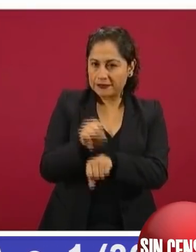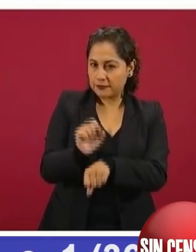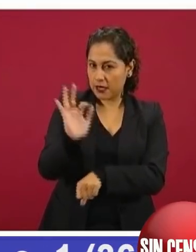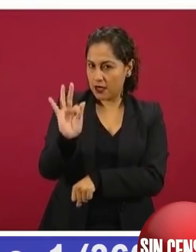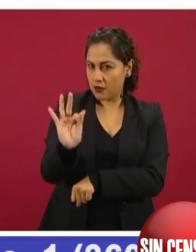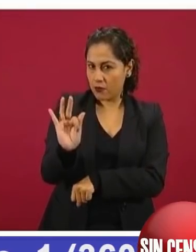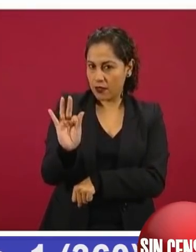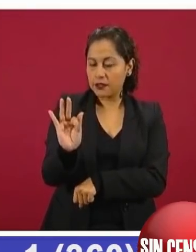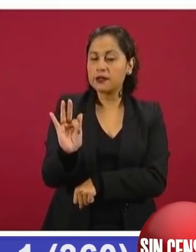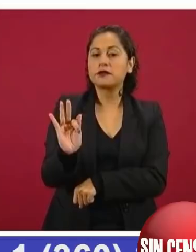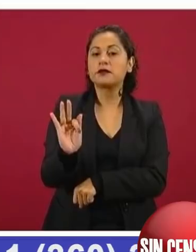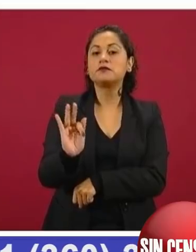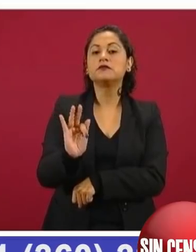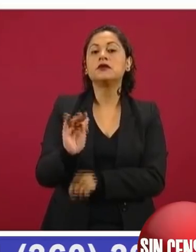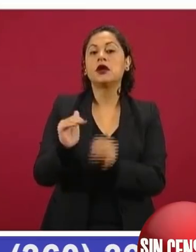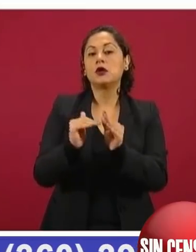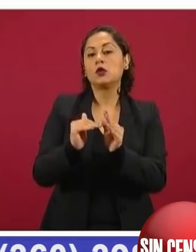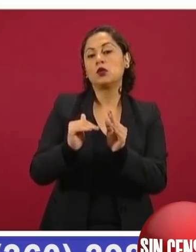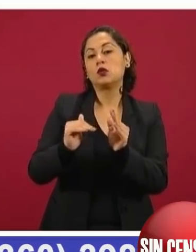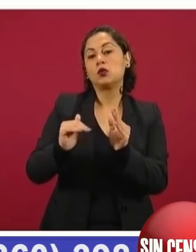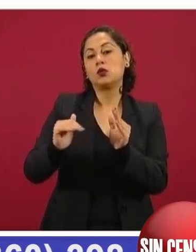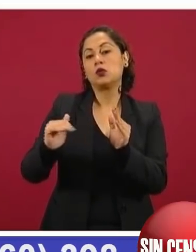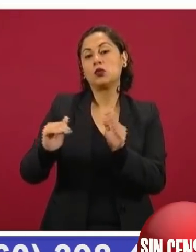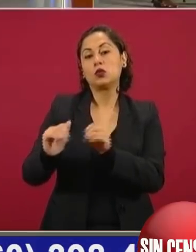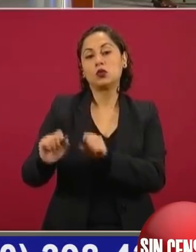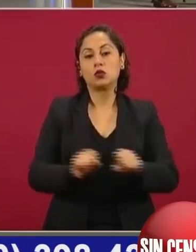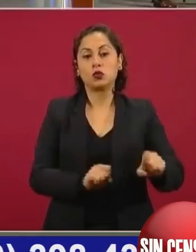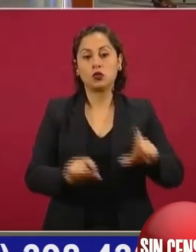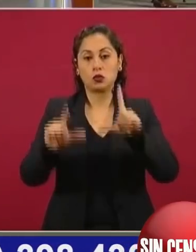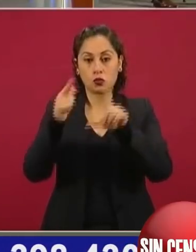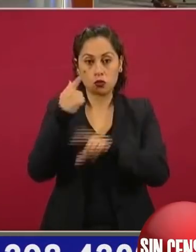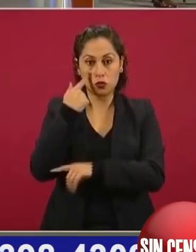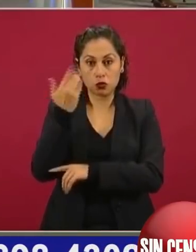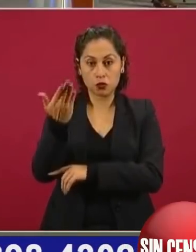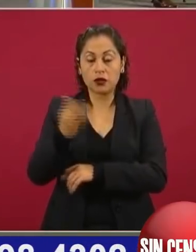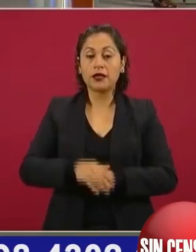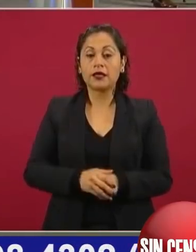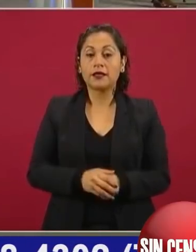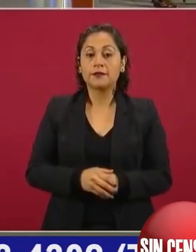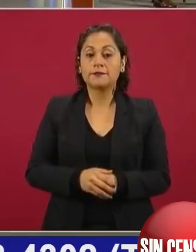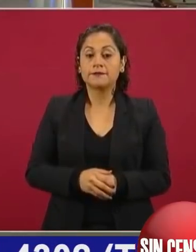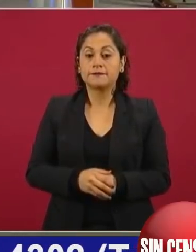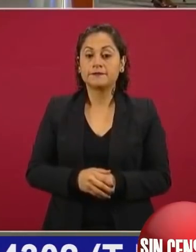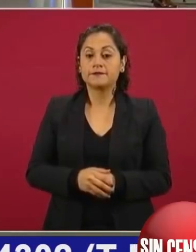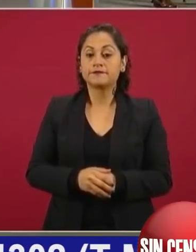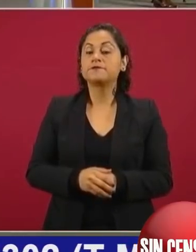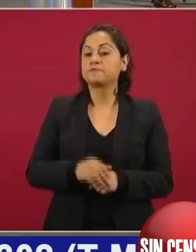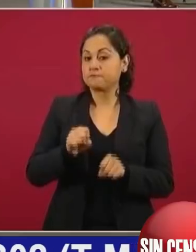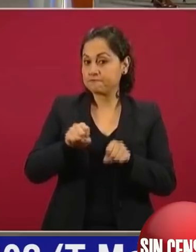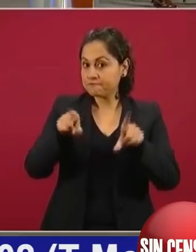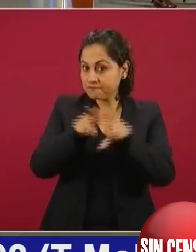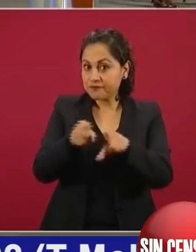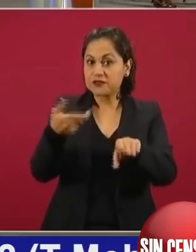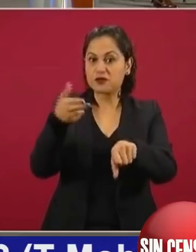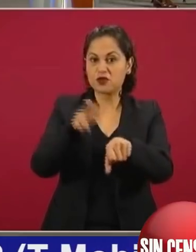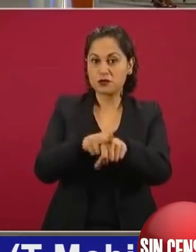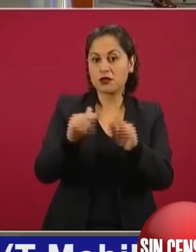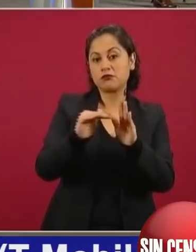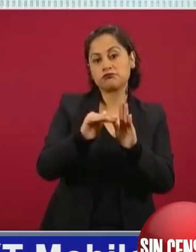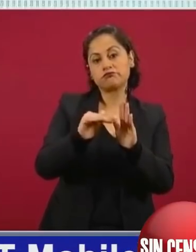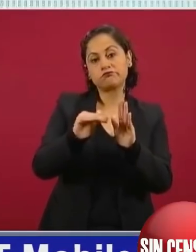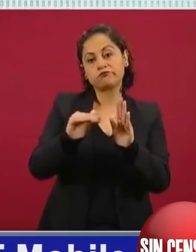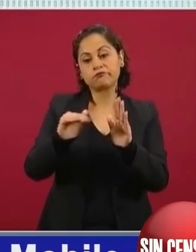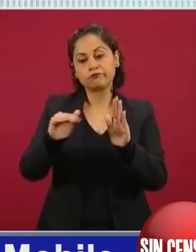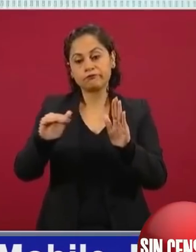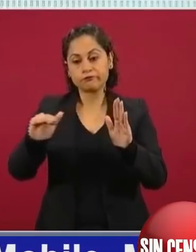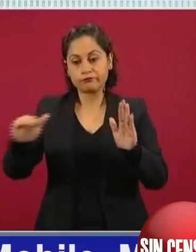de octubre, y tenemos esta meseta. La siguiente, y una larga meseta también en las hospitalizaciones,